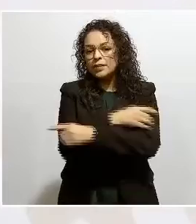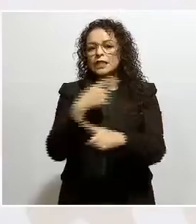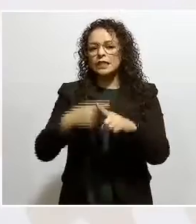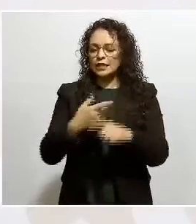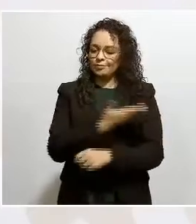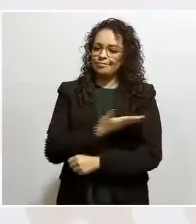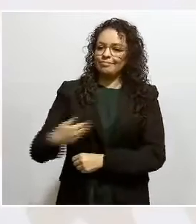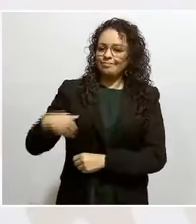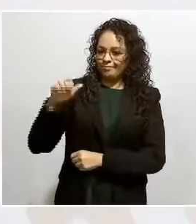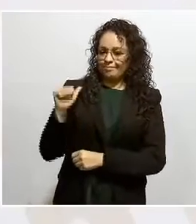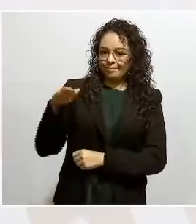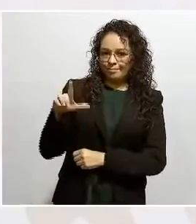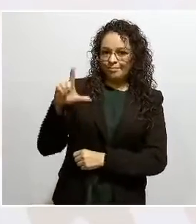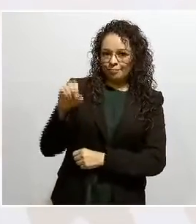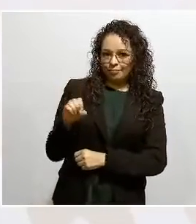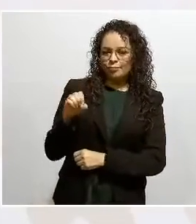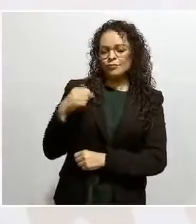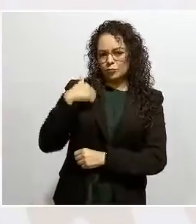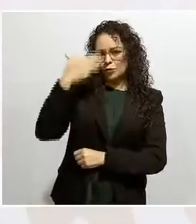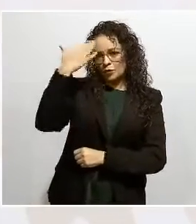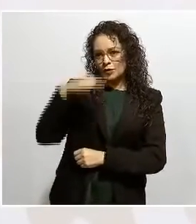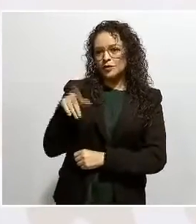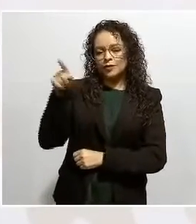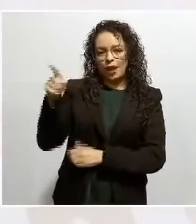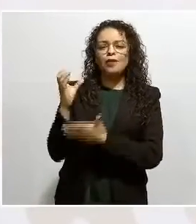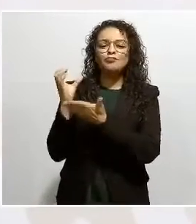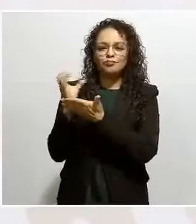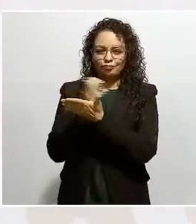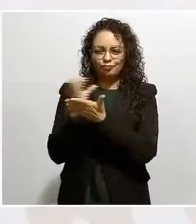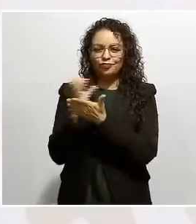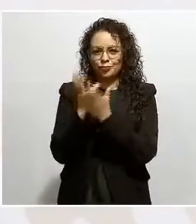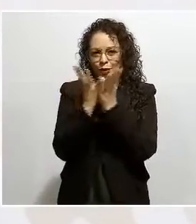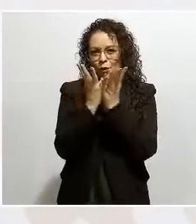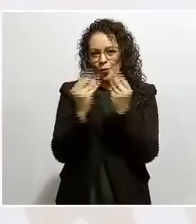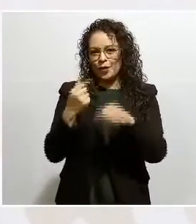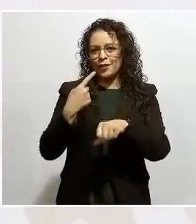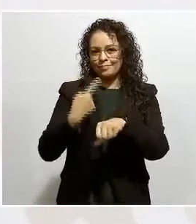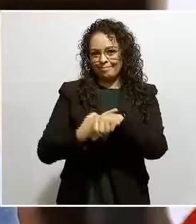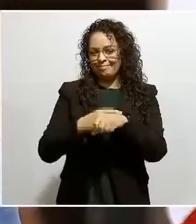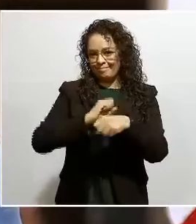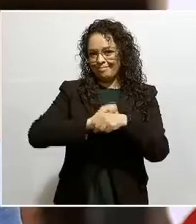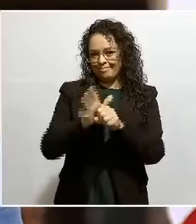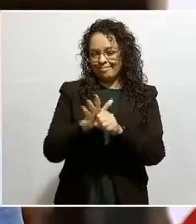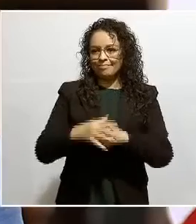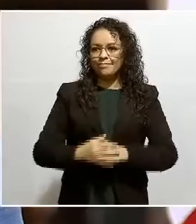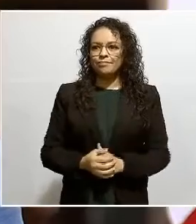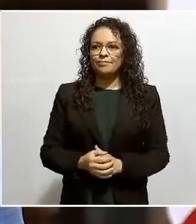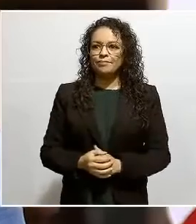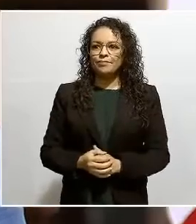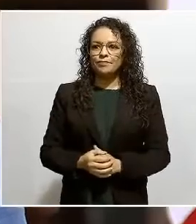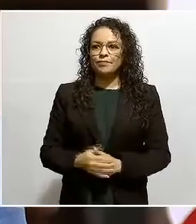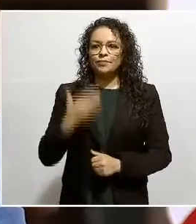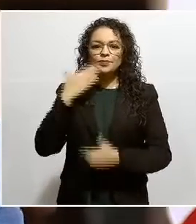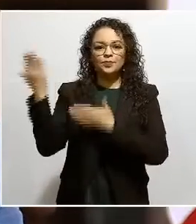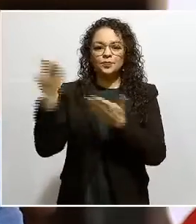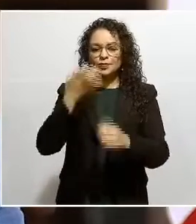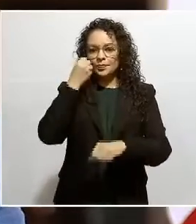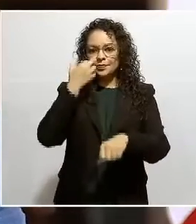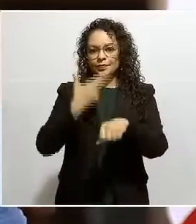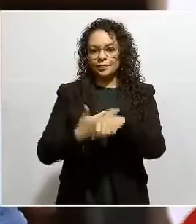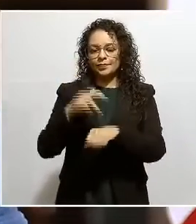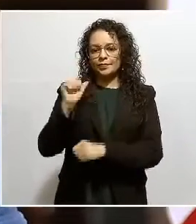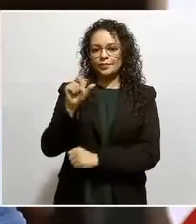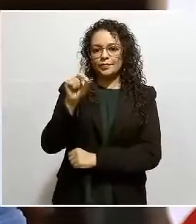que sabemos está pronto a su recuperación. Querido secretario Adán Augusto López, gracias